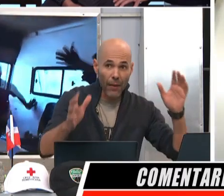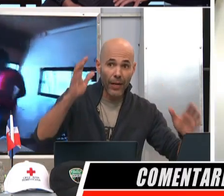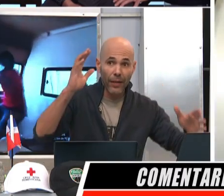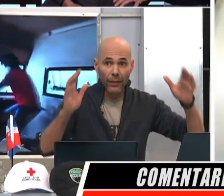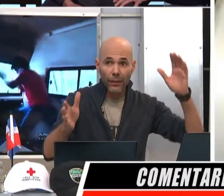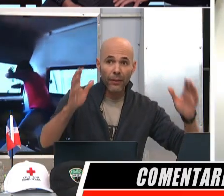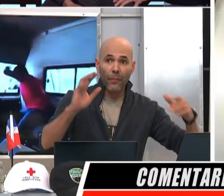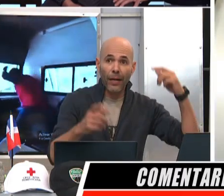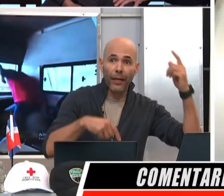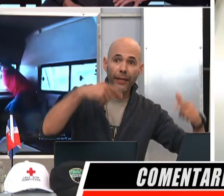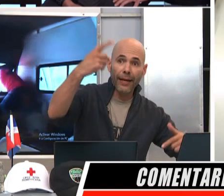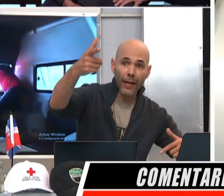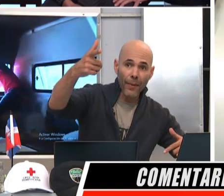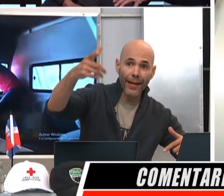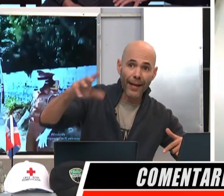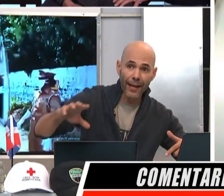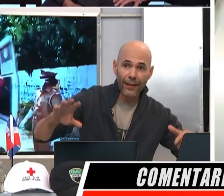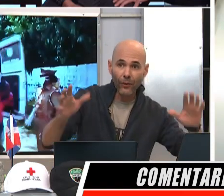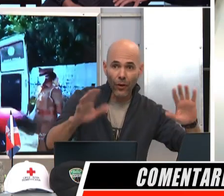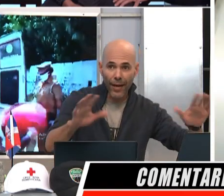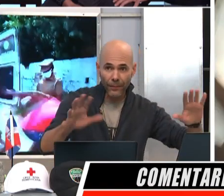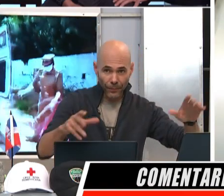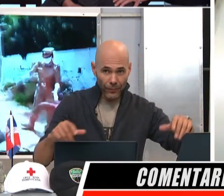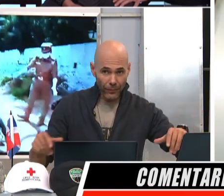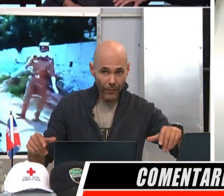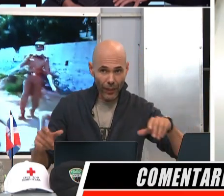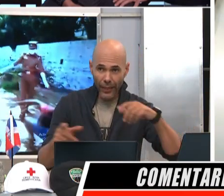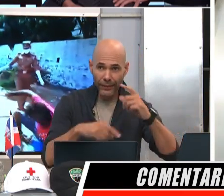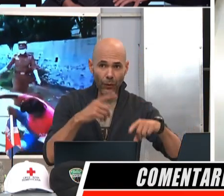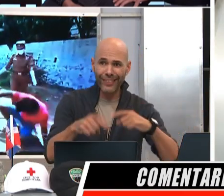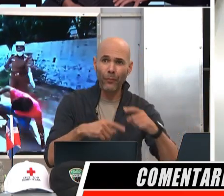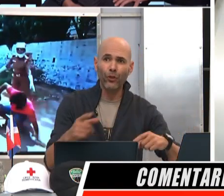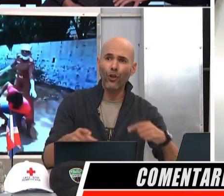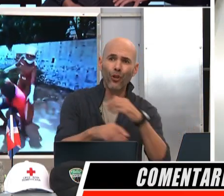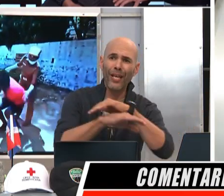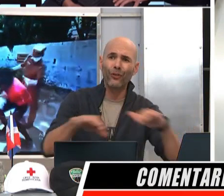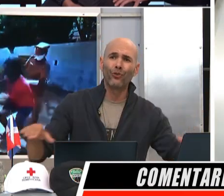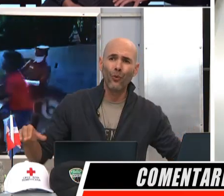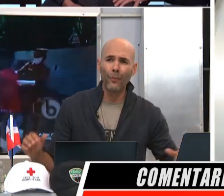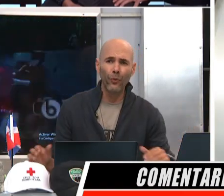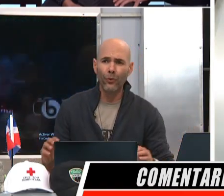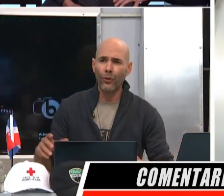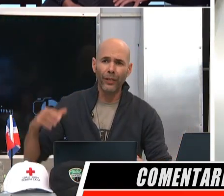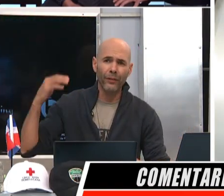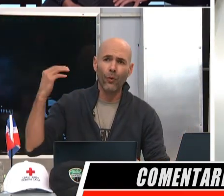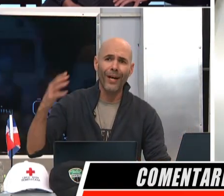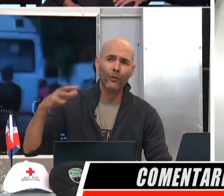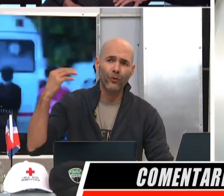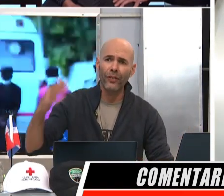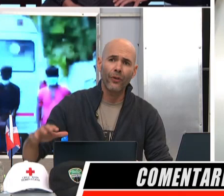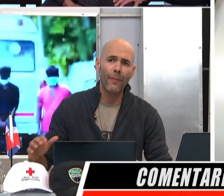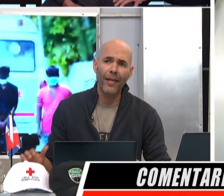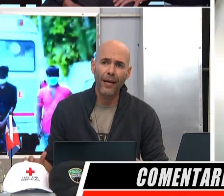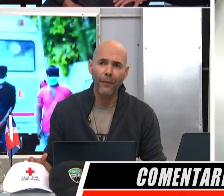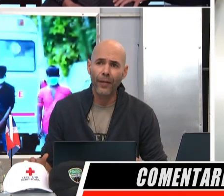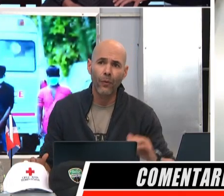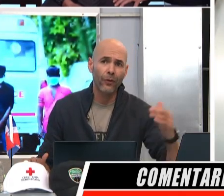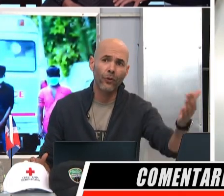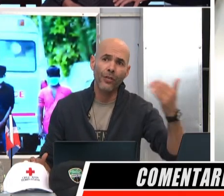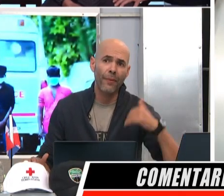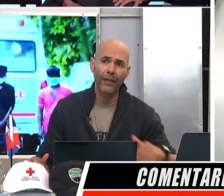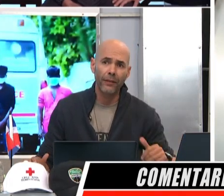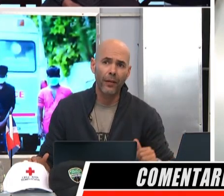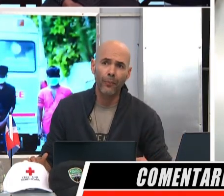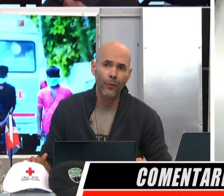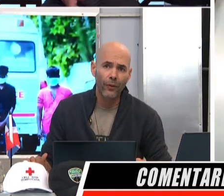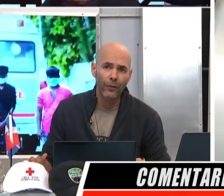es mi cámara para que le llegue la imagen a él. Hola. Y así lo hacemos todos los días con todo el mundo y 4 o 5 llamadas a la vez cuando